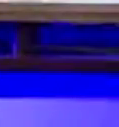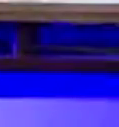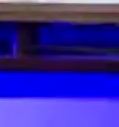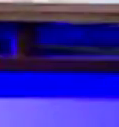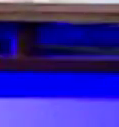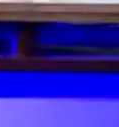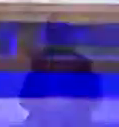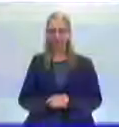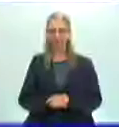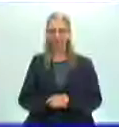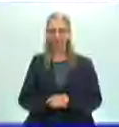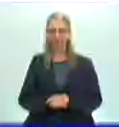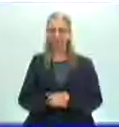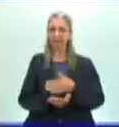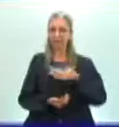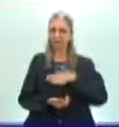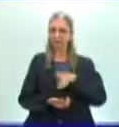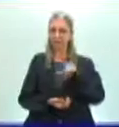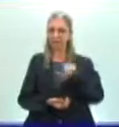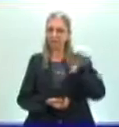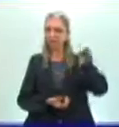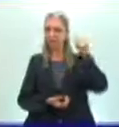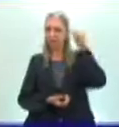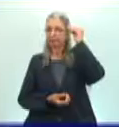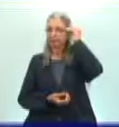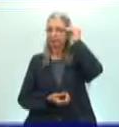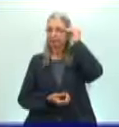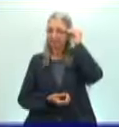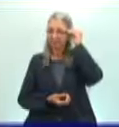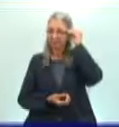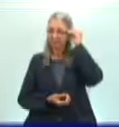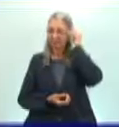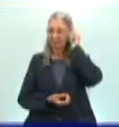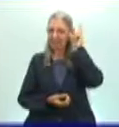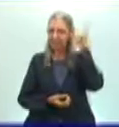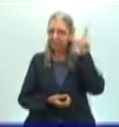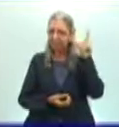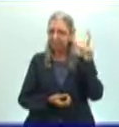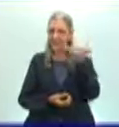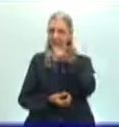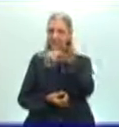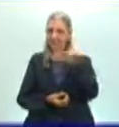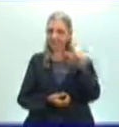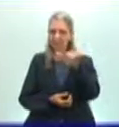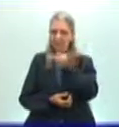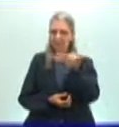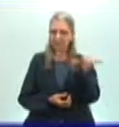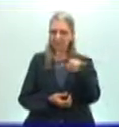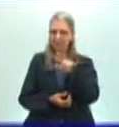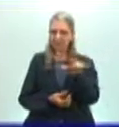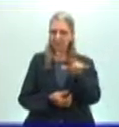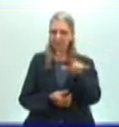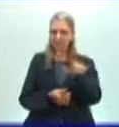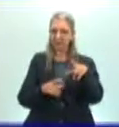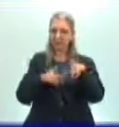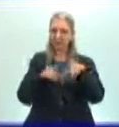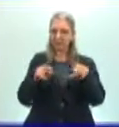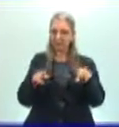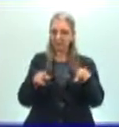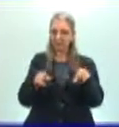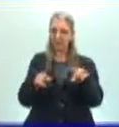Espero hayan comprendido la idea de demostrar la semejanza de triángulos para poder demostrar, ¿no?, la igualdad entre